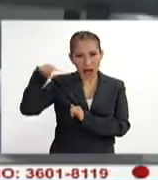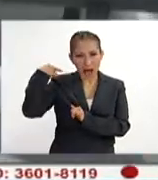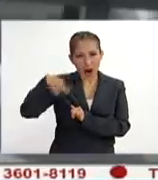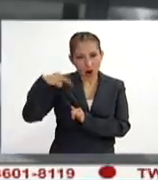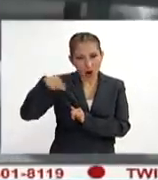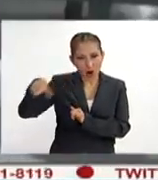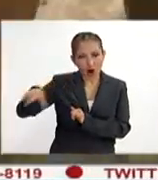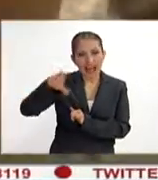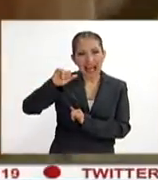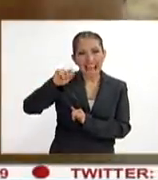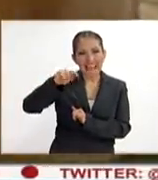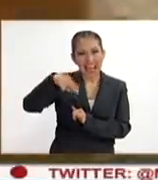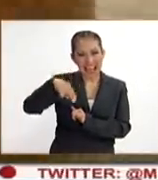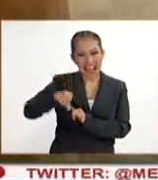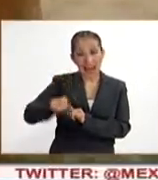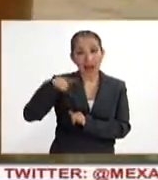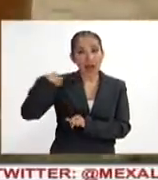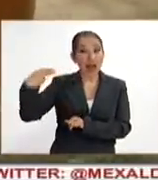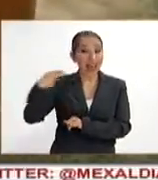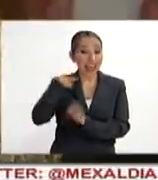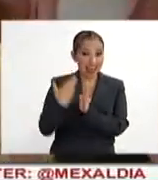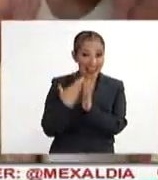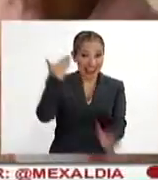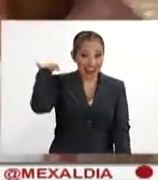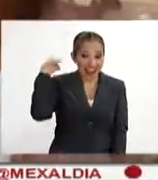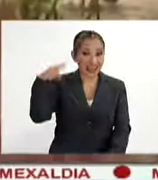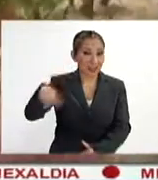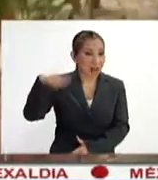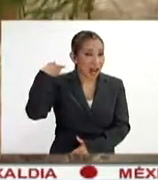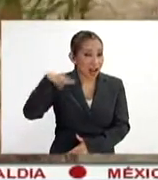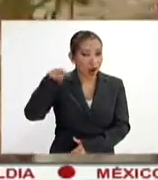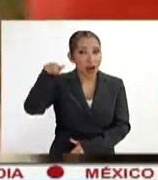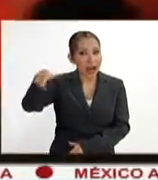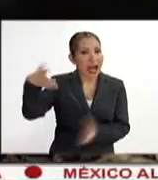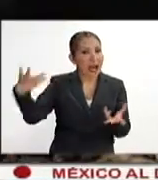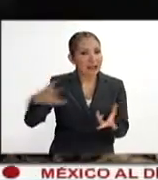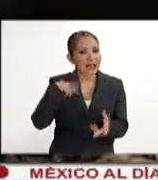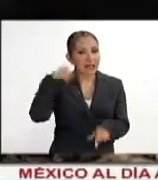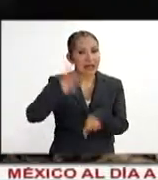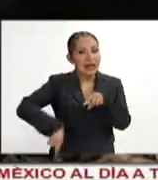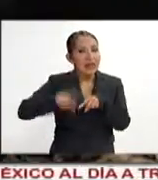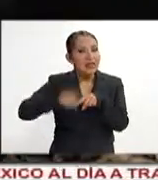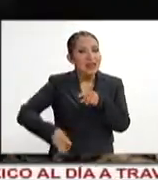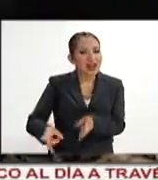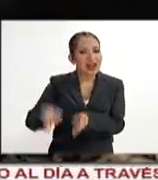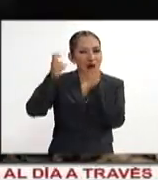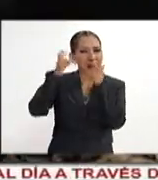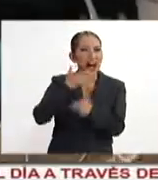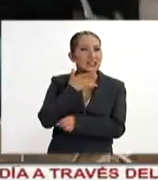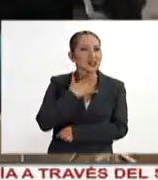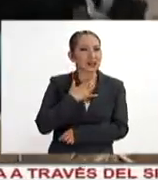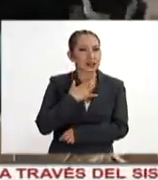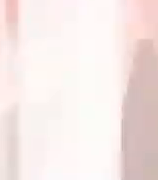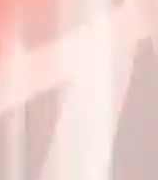Juan Castagné, asesinado el fin de semana en Veracruz, se dedicaba al combate de los llamados